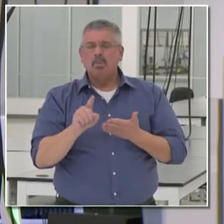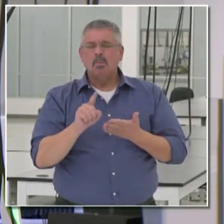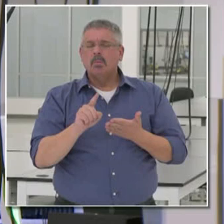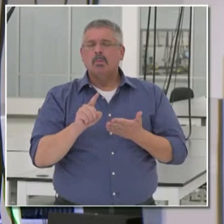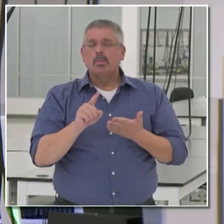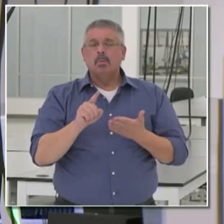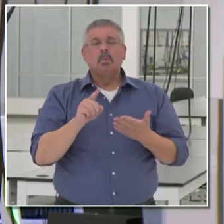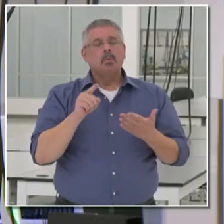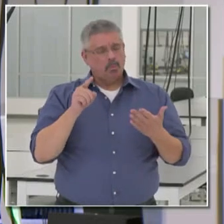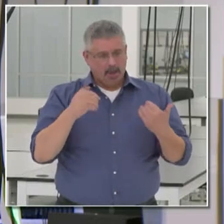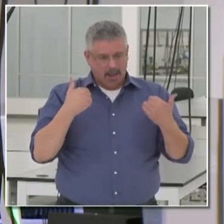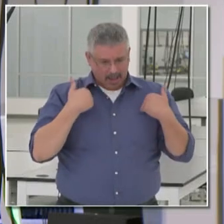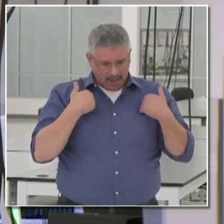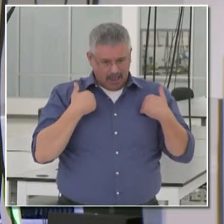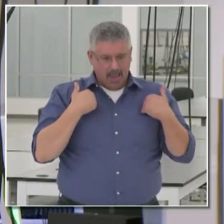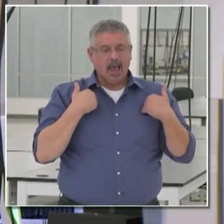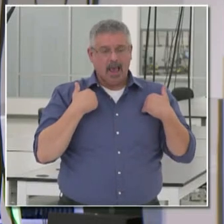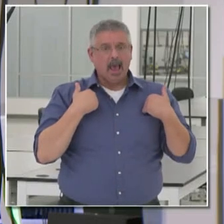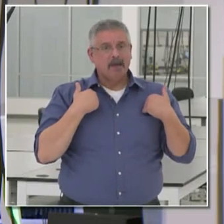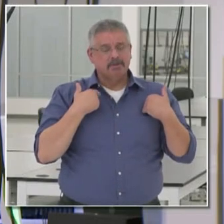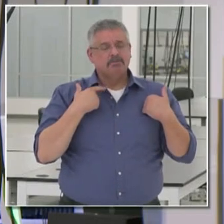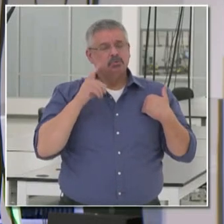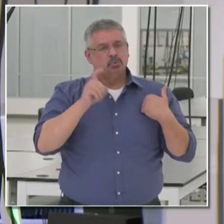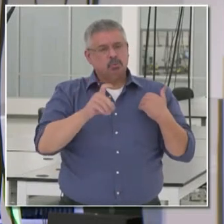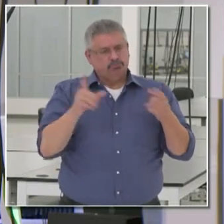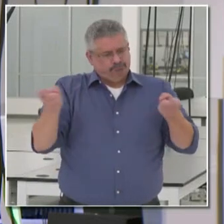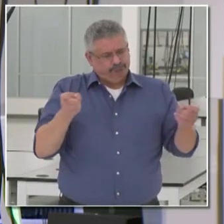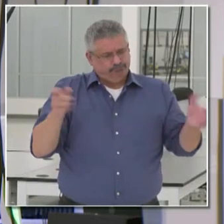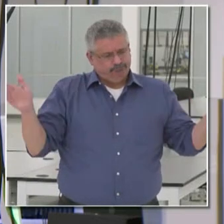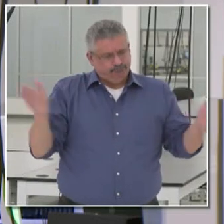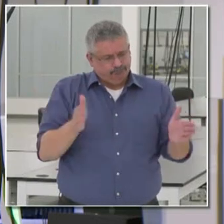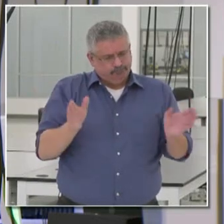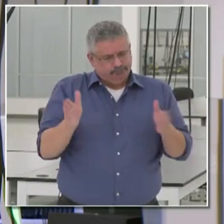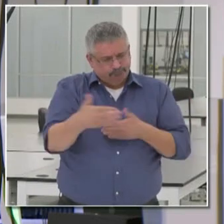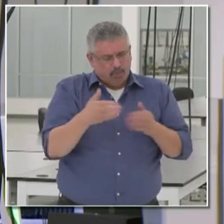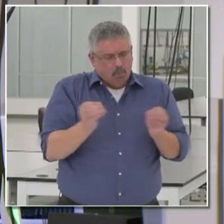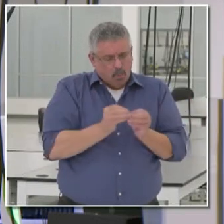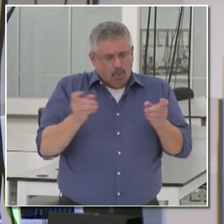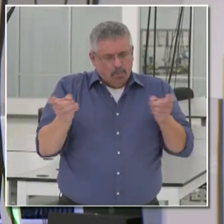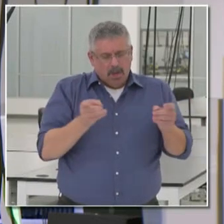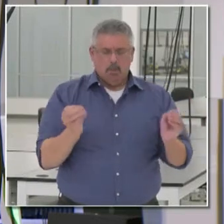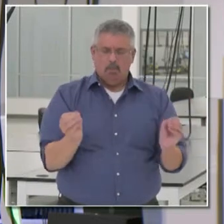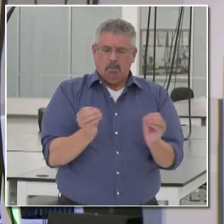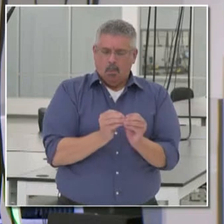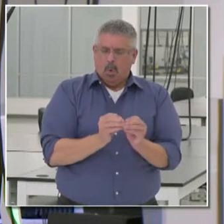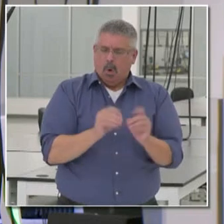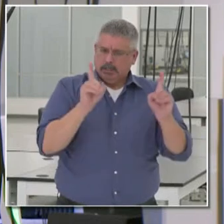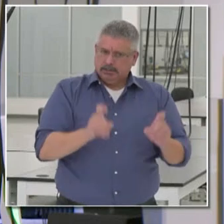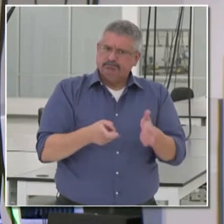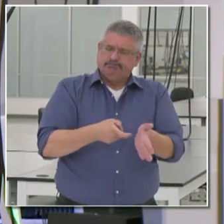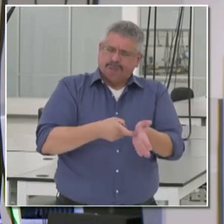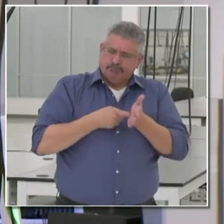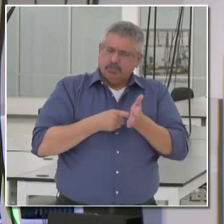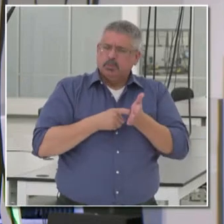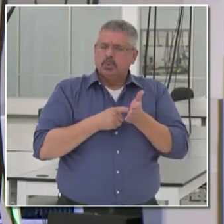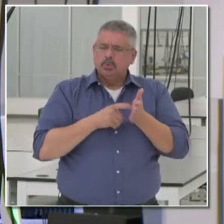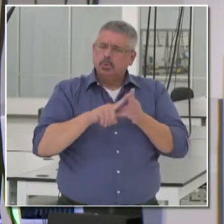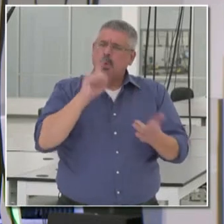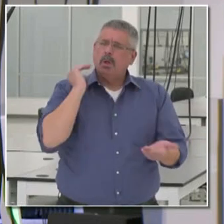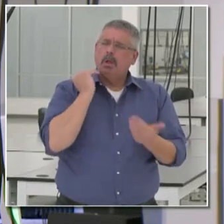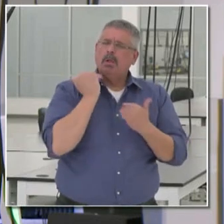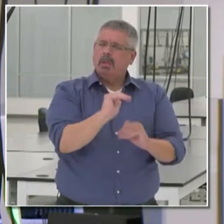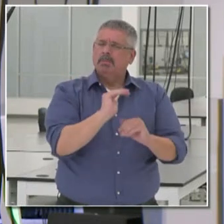y 3.6 en 7 días pero debemos no debemos dormirnos sobre los laureles y tenemos que hacer más pruebas que es fundamental para